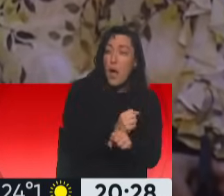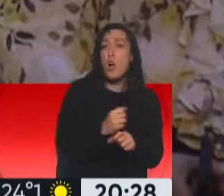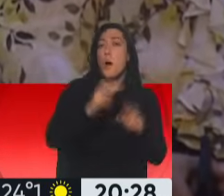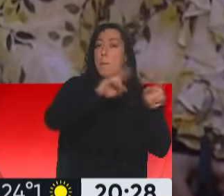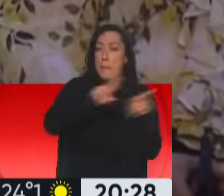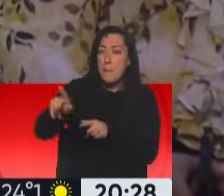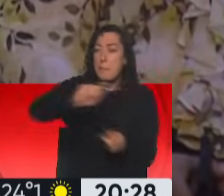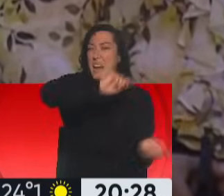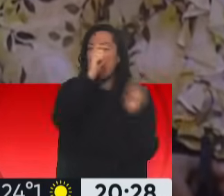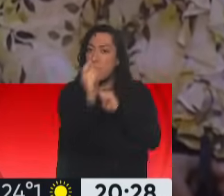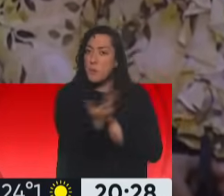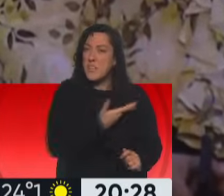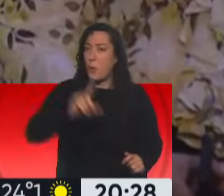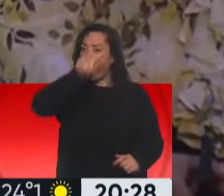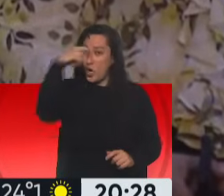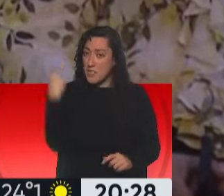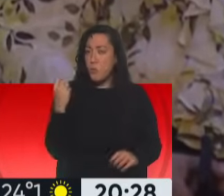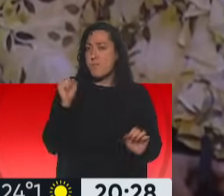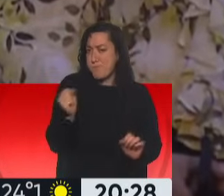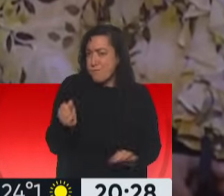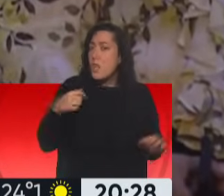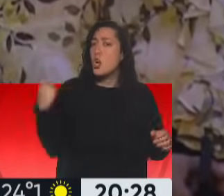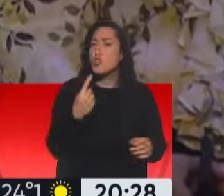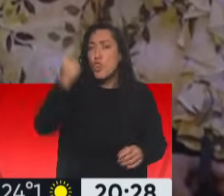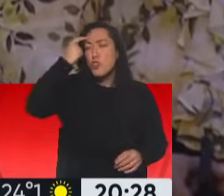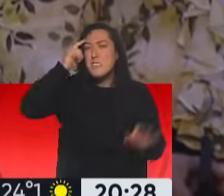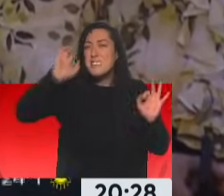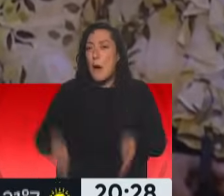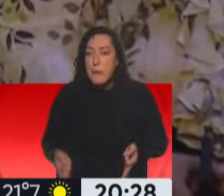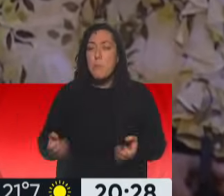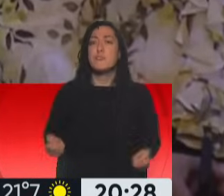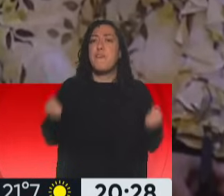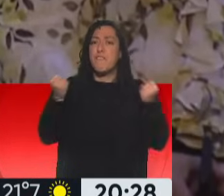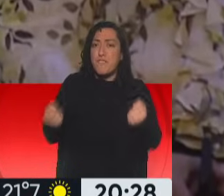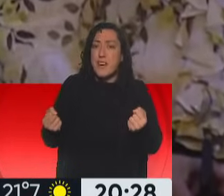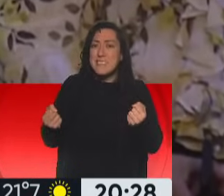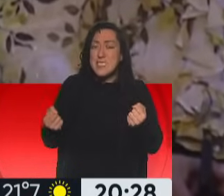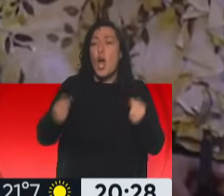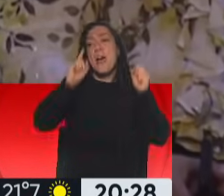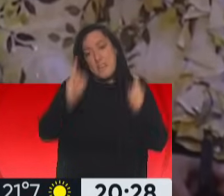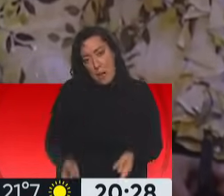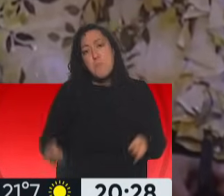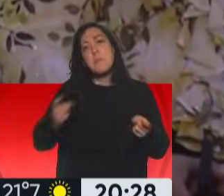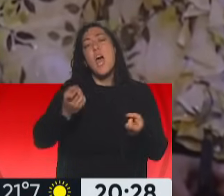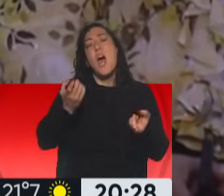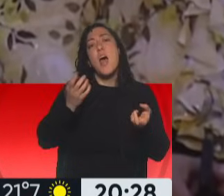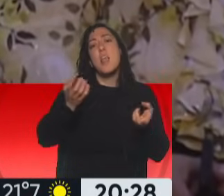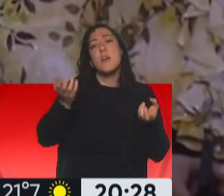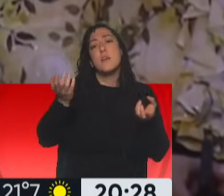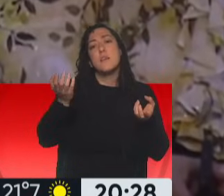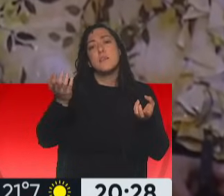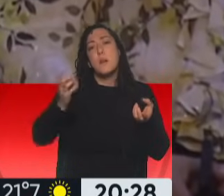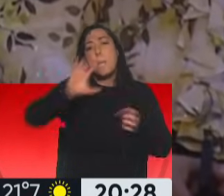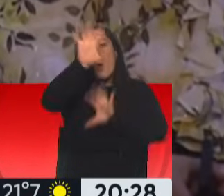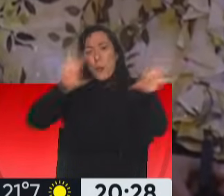reformista desde el Gobierno Nacional, pero somos conscientes de que todo este esfuerzo debe ser acompañado por el mismo trabajo a